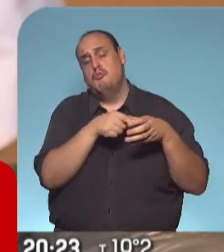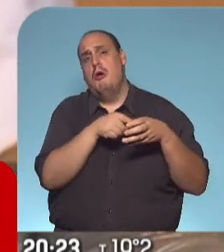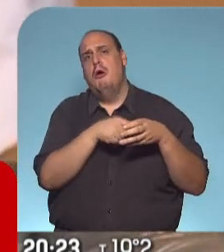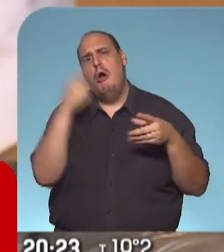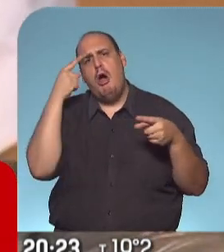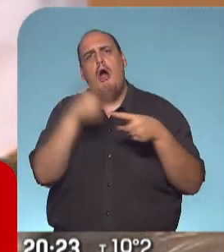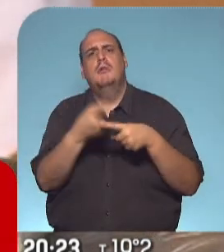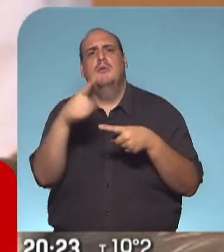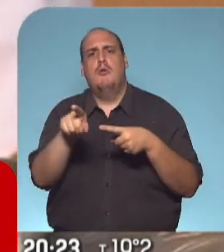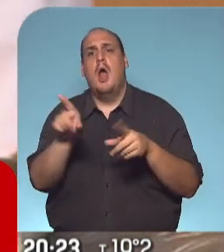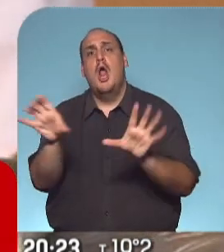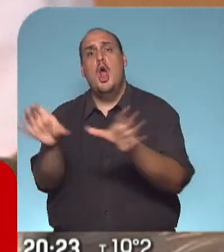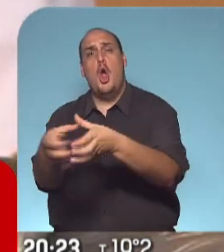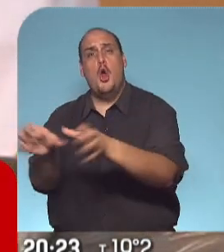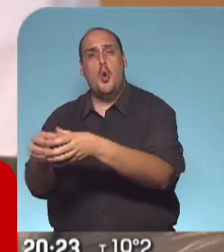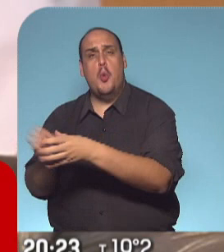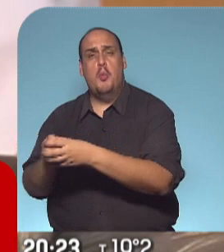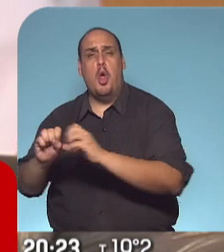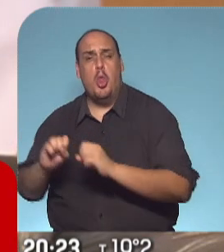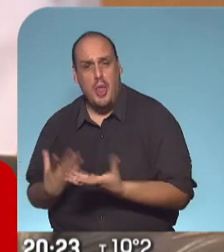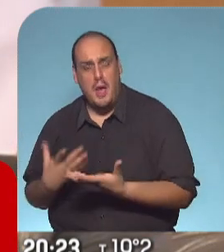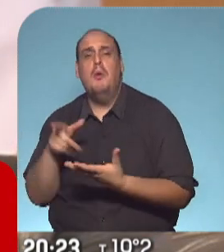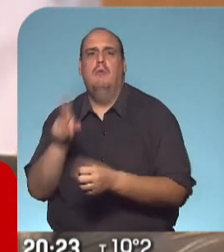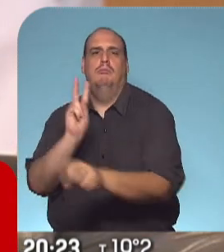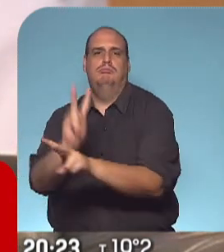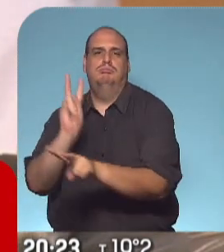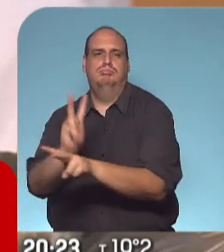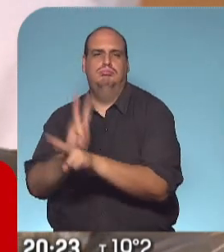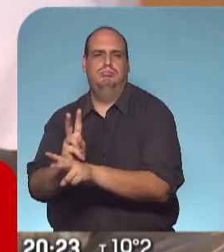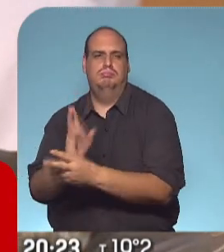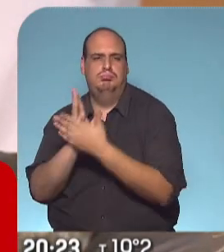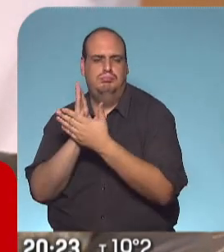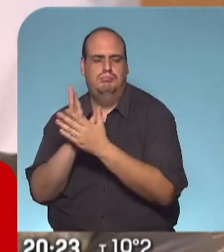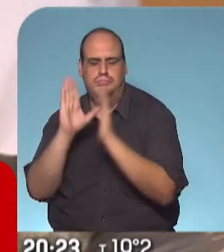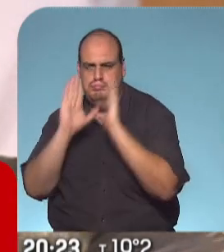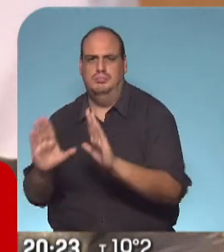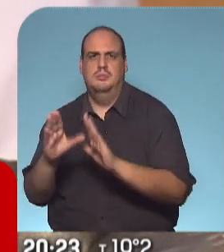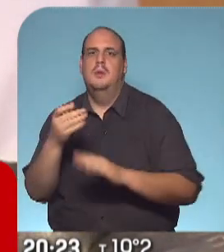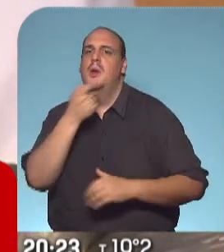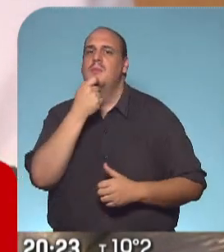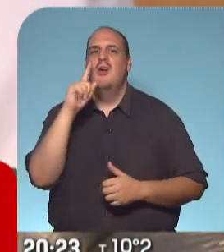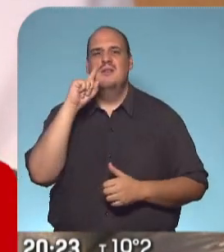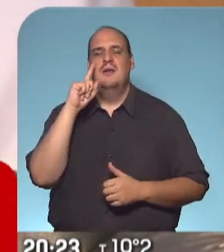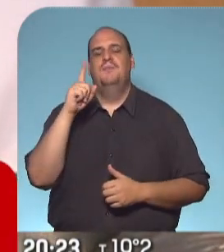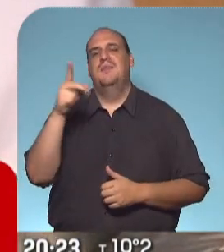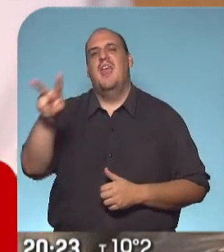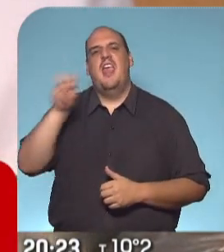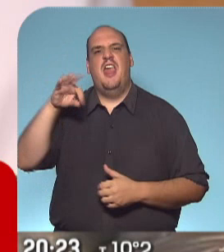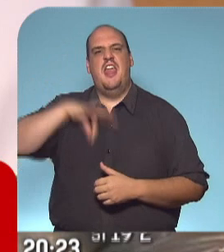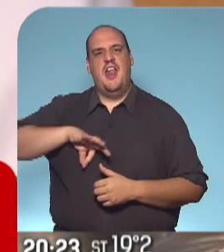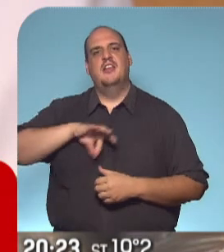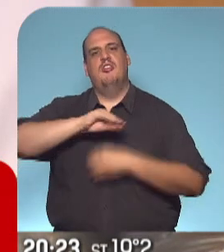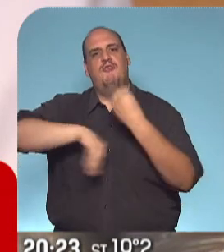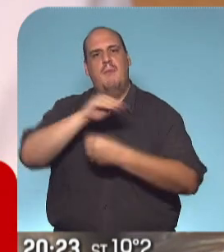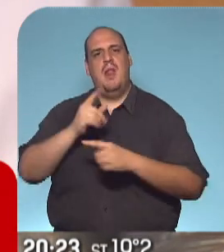objetivo proteger a los sectores que quedan en una situación de mayor vulnerabilidad. Las medidas como el ingreso familiar de emergencia, el